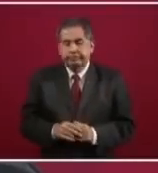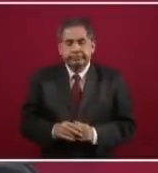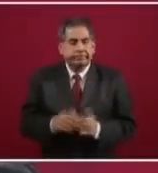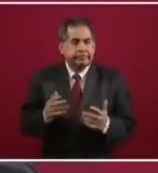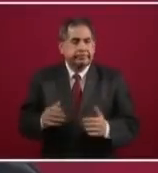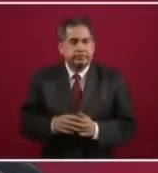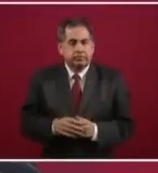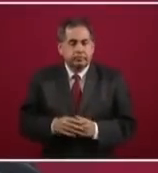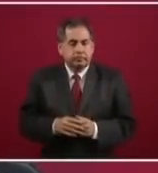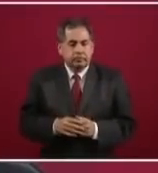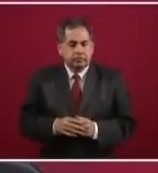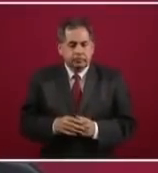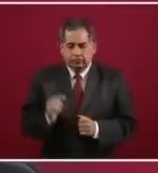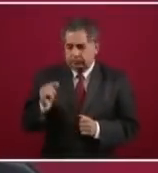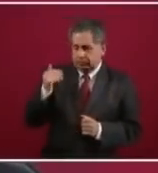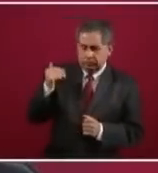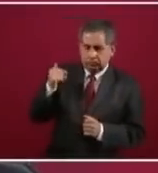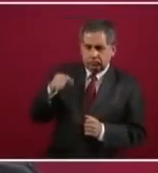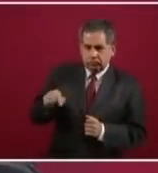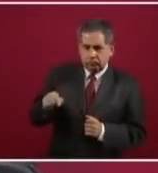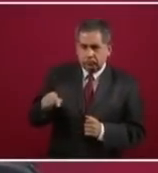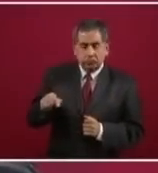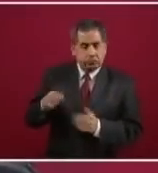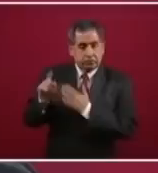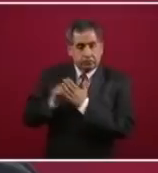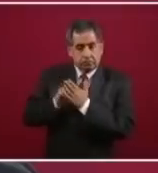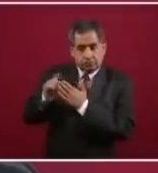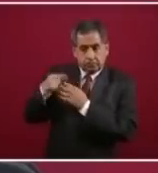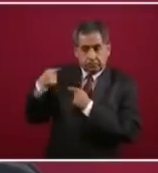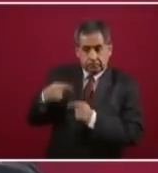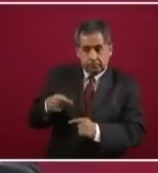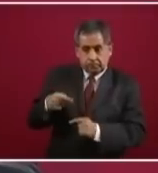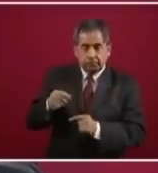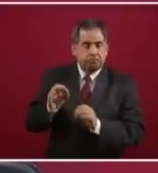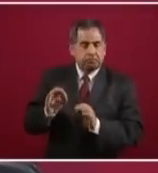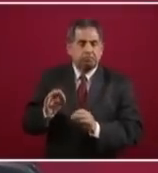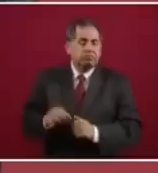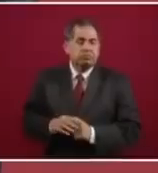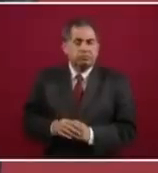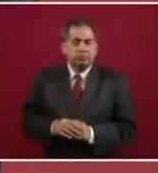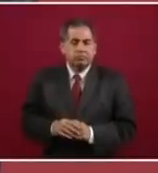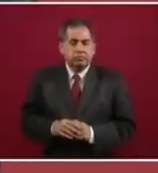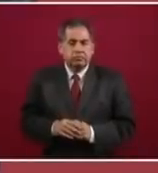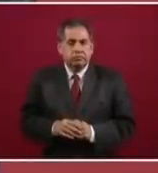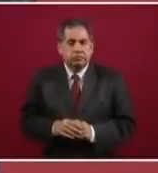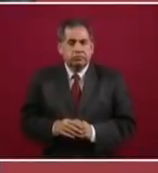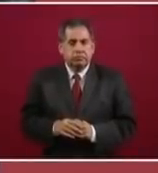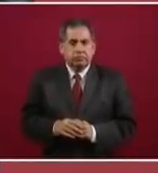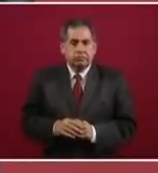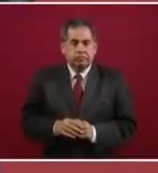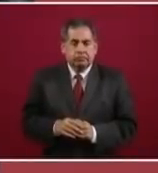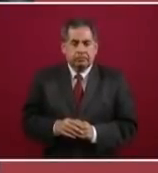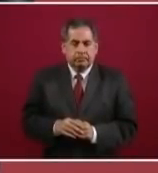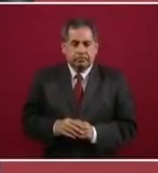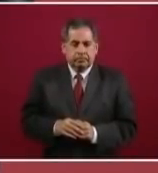En estos últimos meses